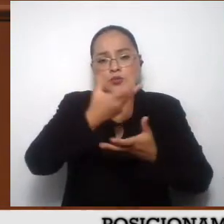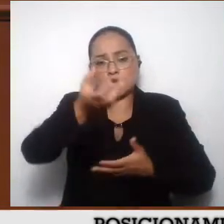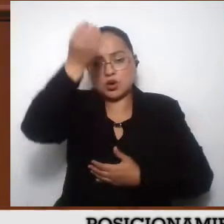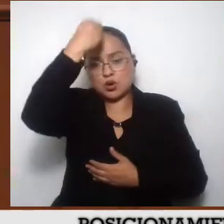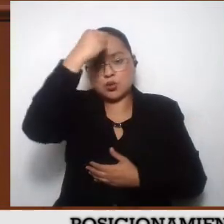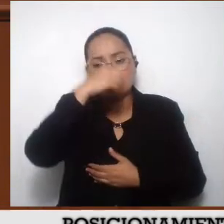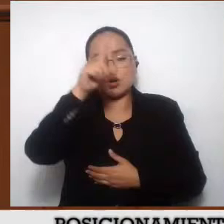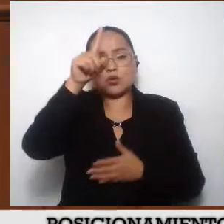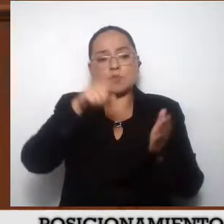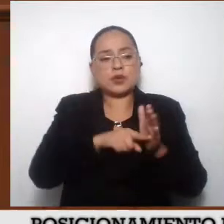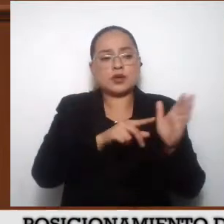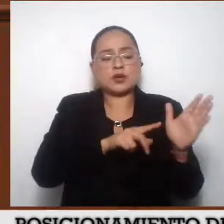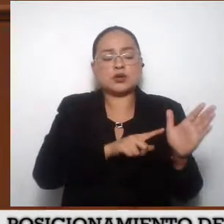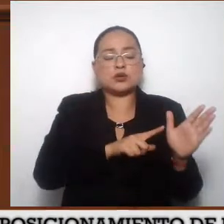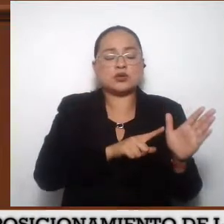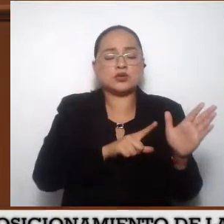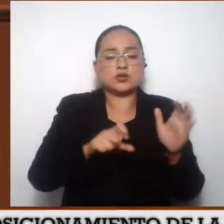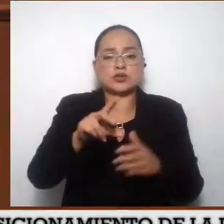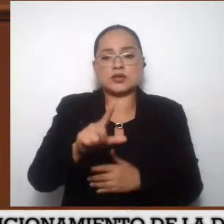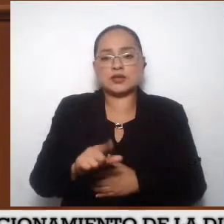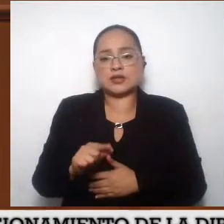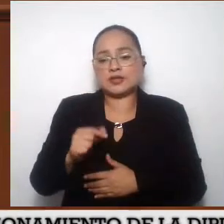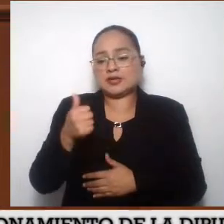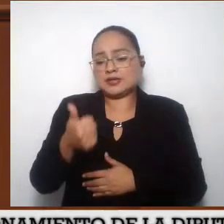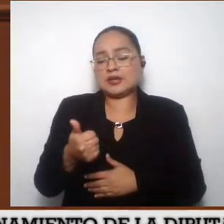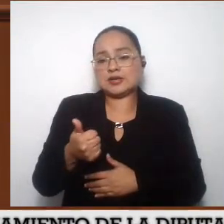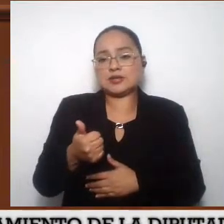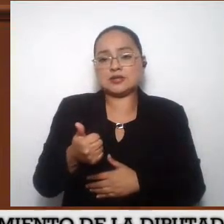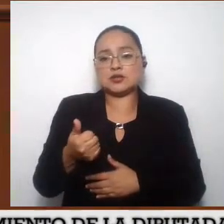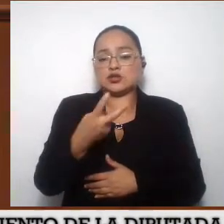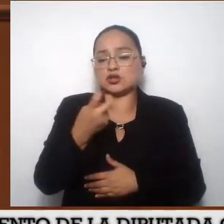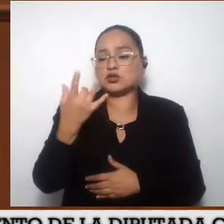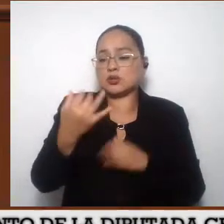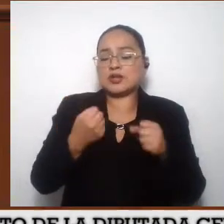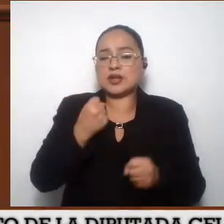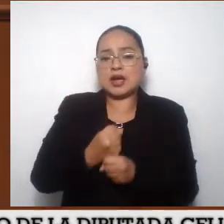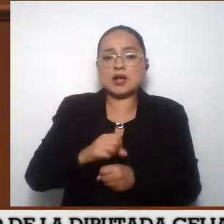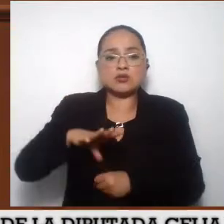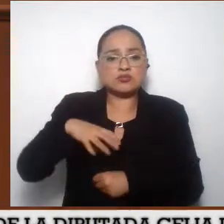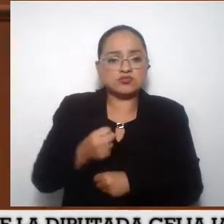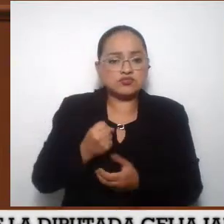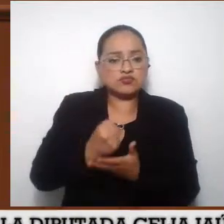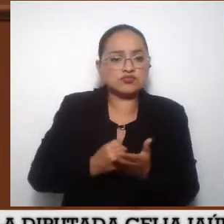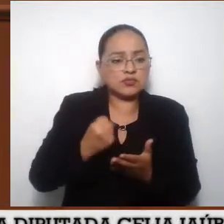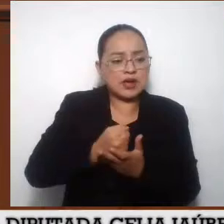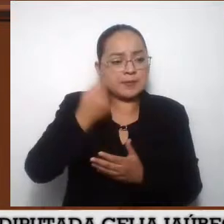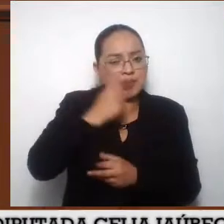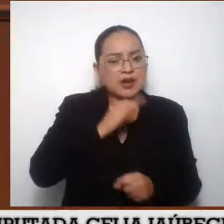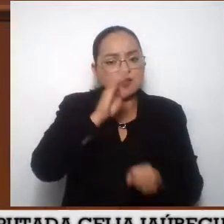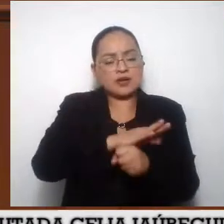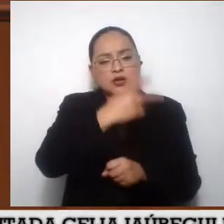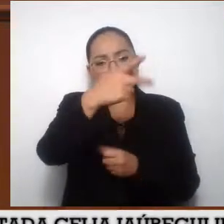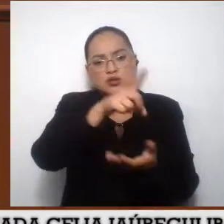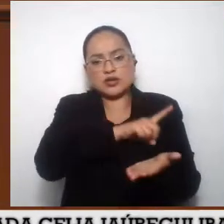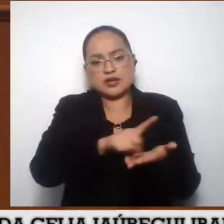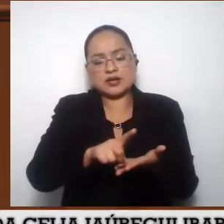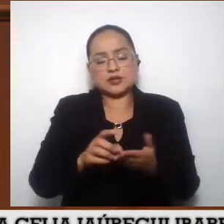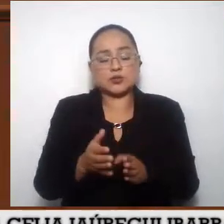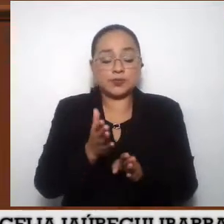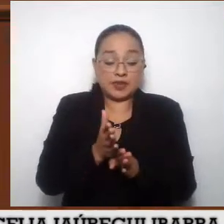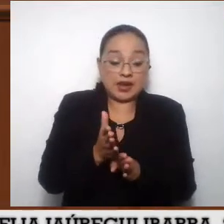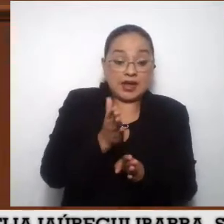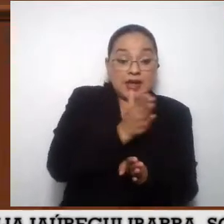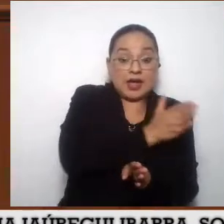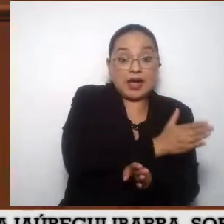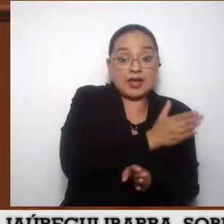1766. Han pasado dos siglos y medio de luchas recurrentes para defenderla. Incluso antes de eso, desde